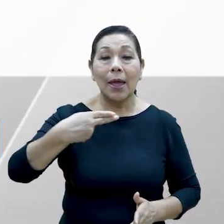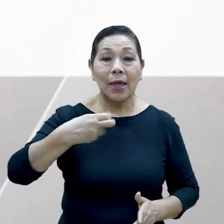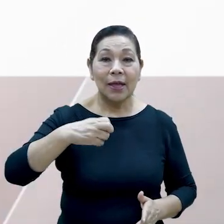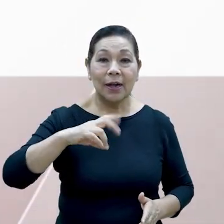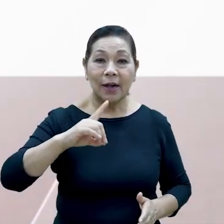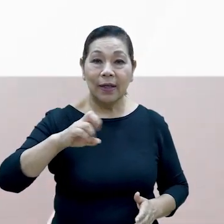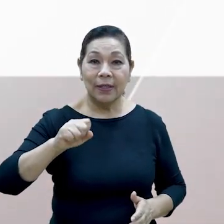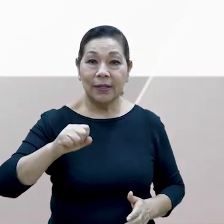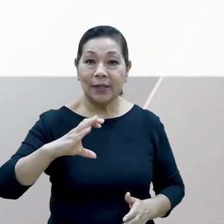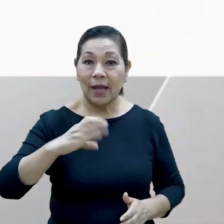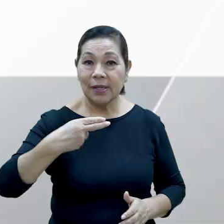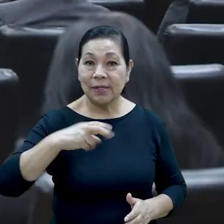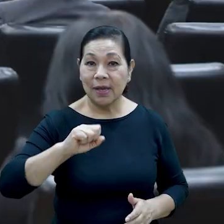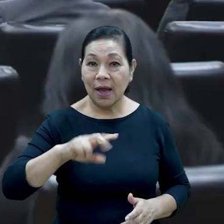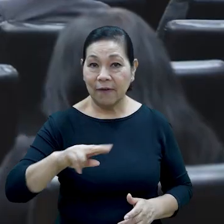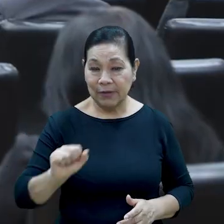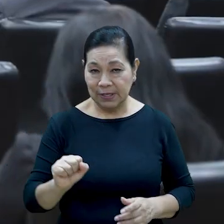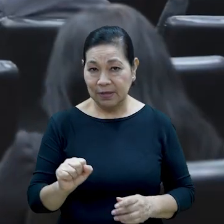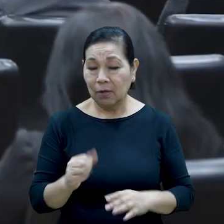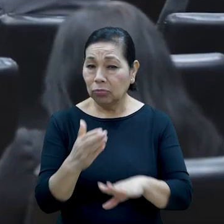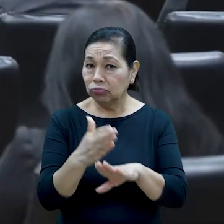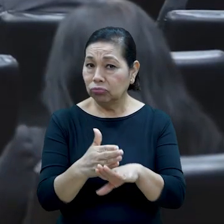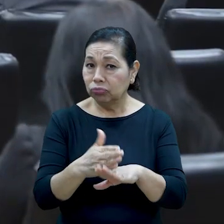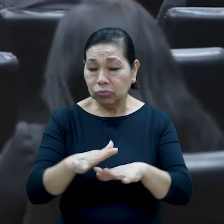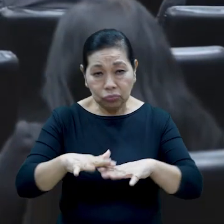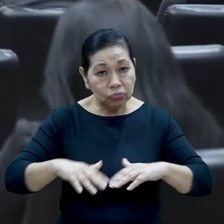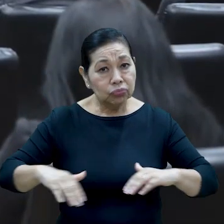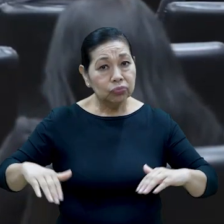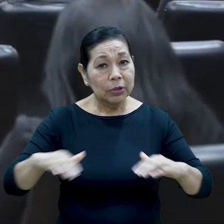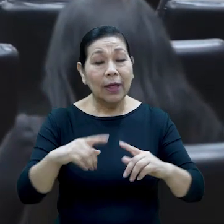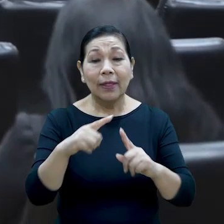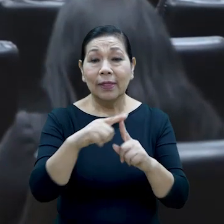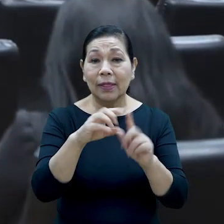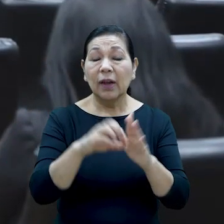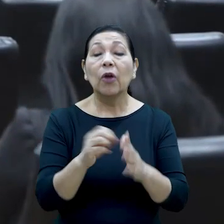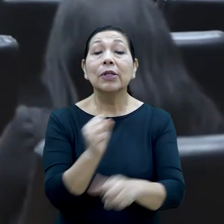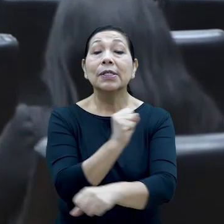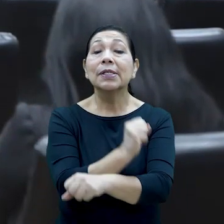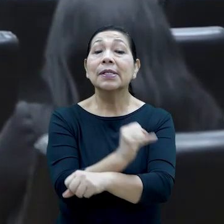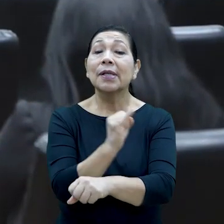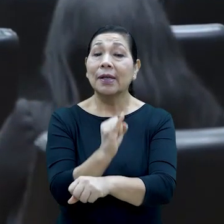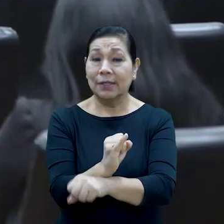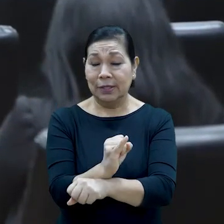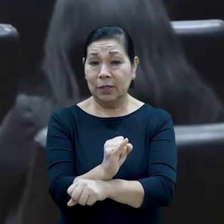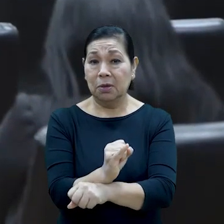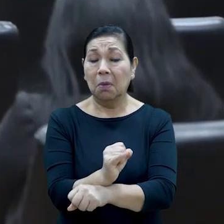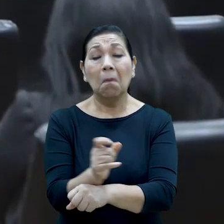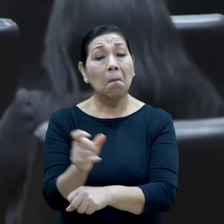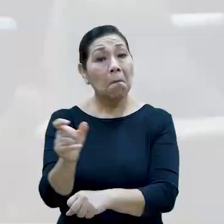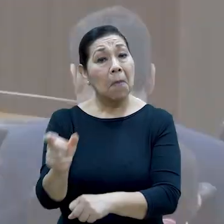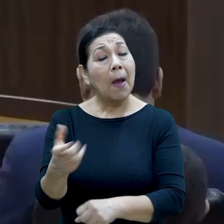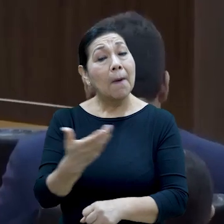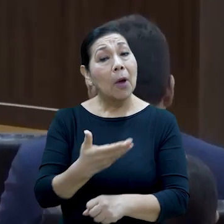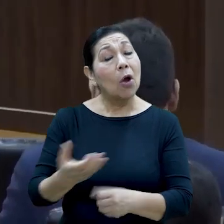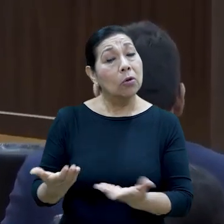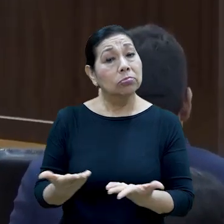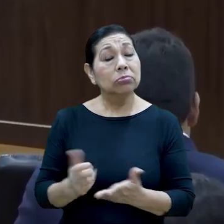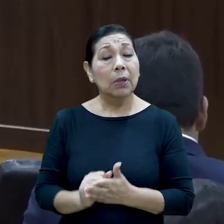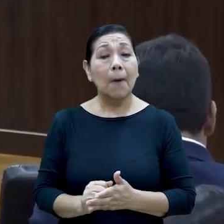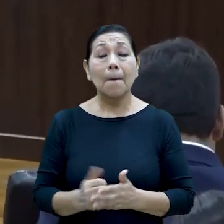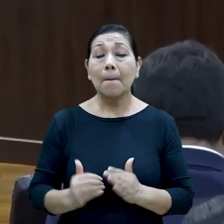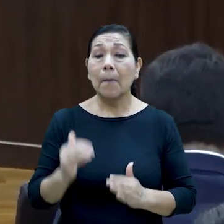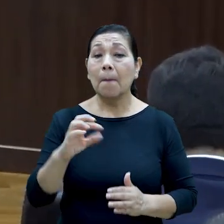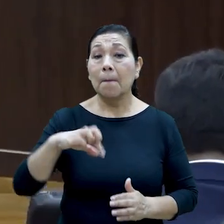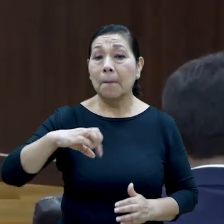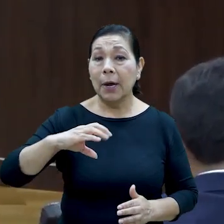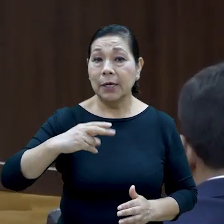Pedro Hernández Chávez. El acto académico se desarrolló en la sala de audiencias del TC en San Isidro y contó con la participación de la presidenta en